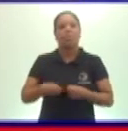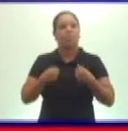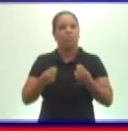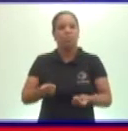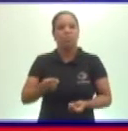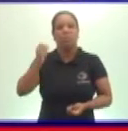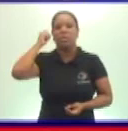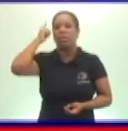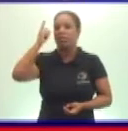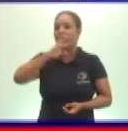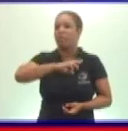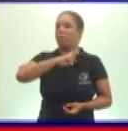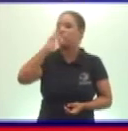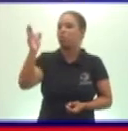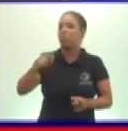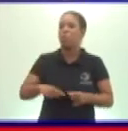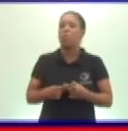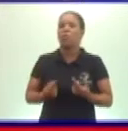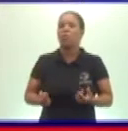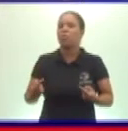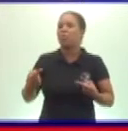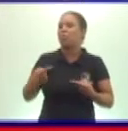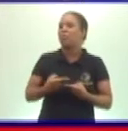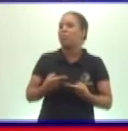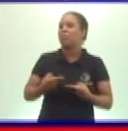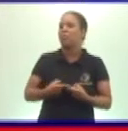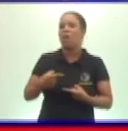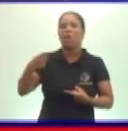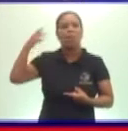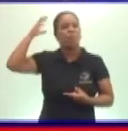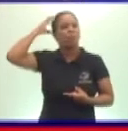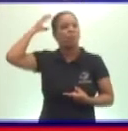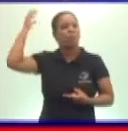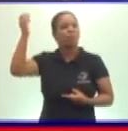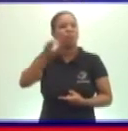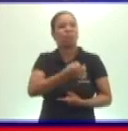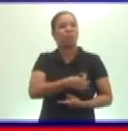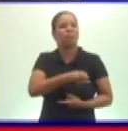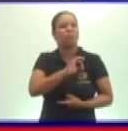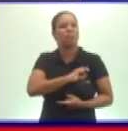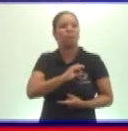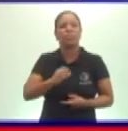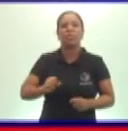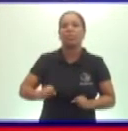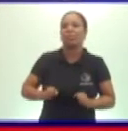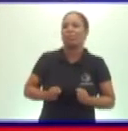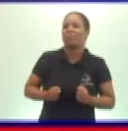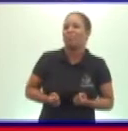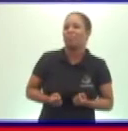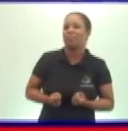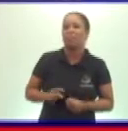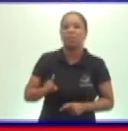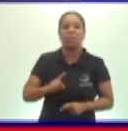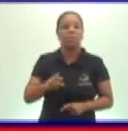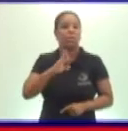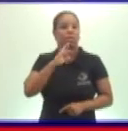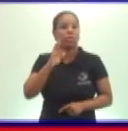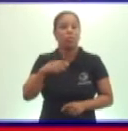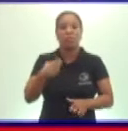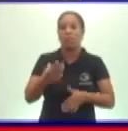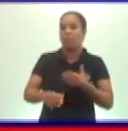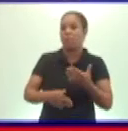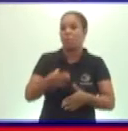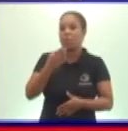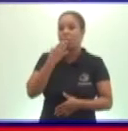qué? Porque estaba enfrentándose a un colonialismo, a una dominación hispana que no resolvía el problema del indígena en